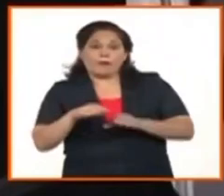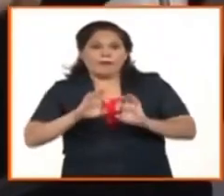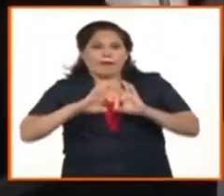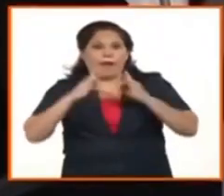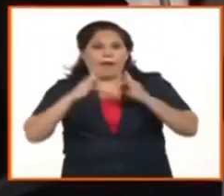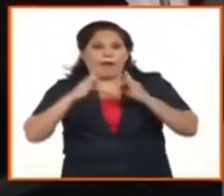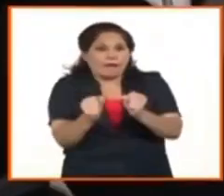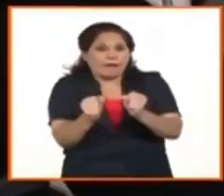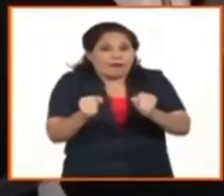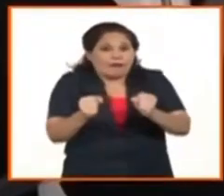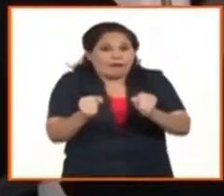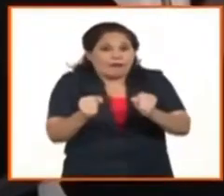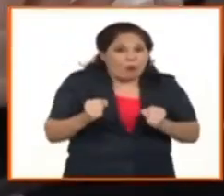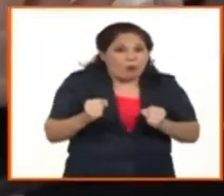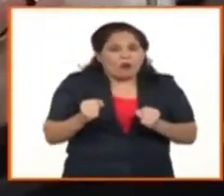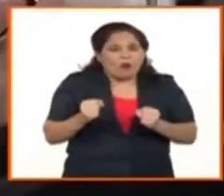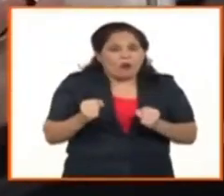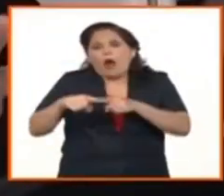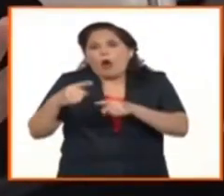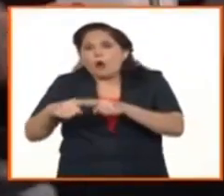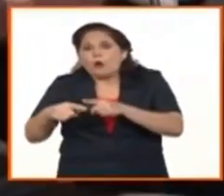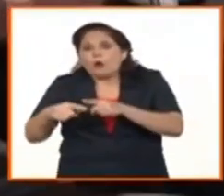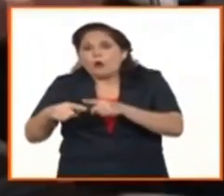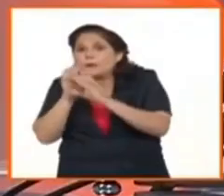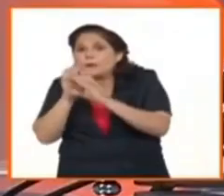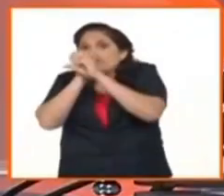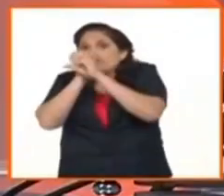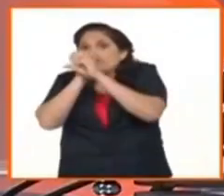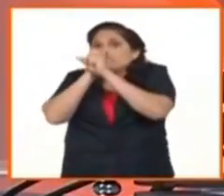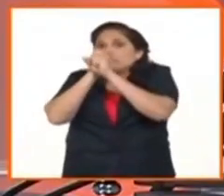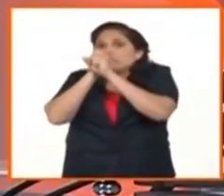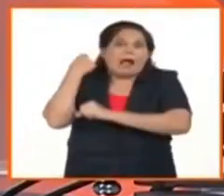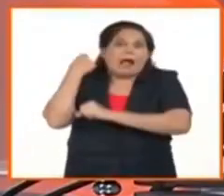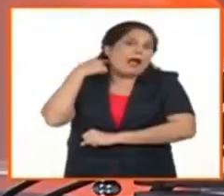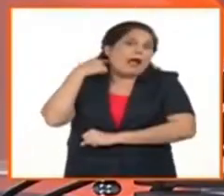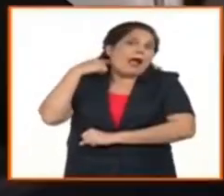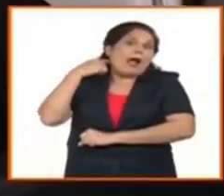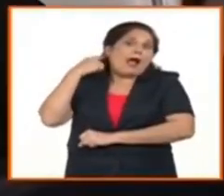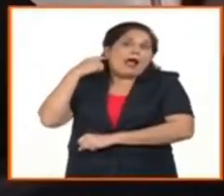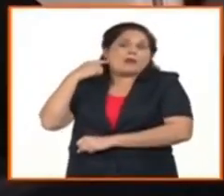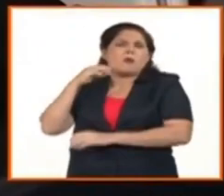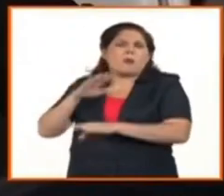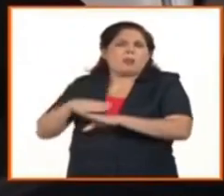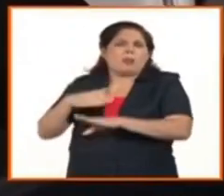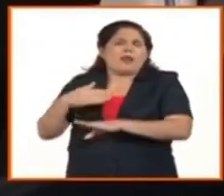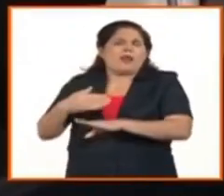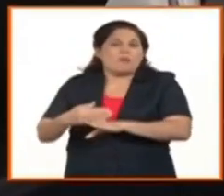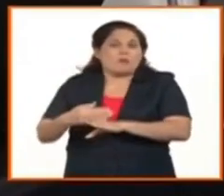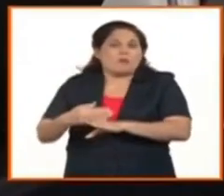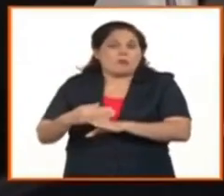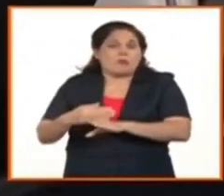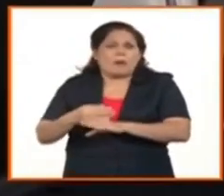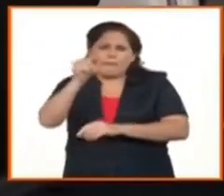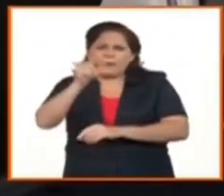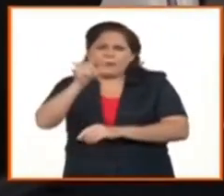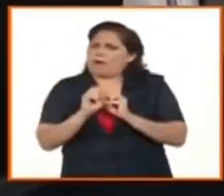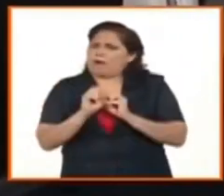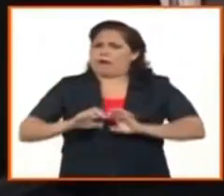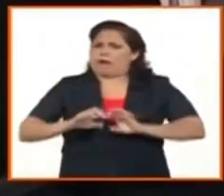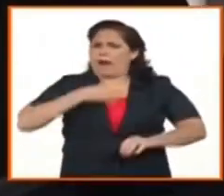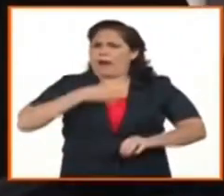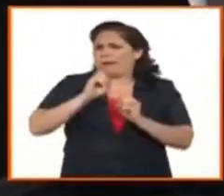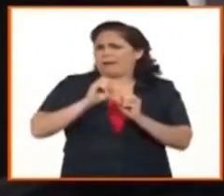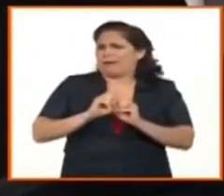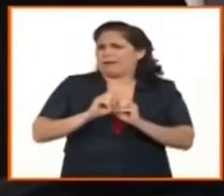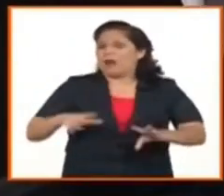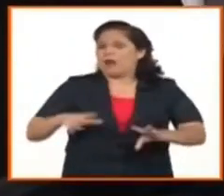por quien sea y pasan los años y prescribe el delito en estos casos es decir